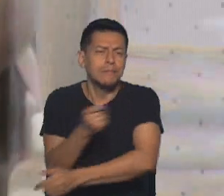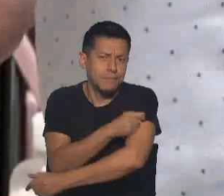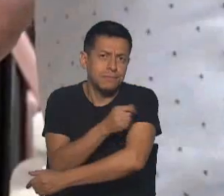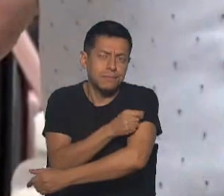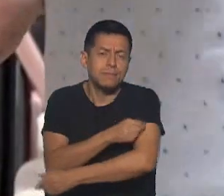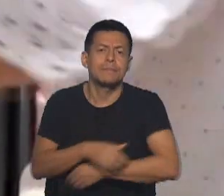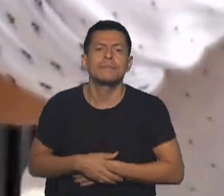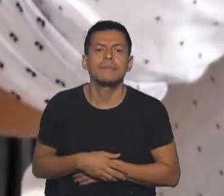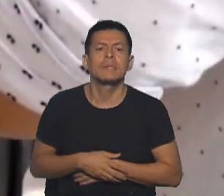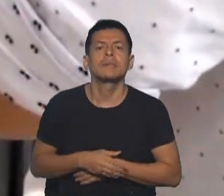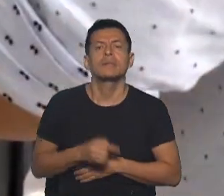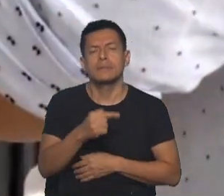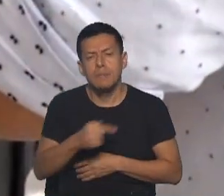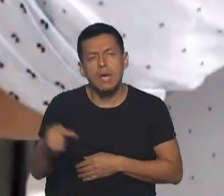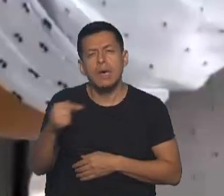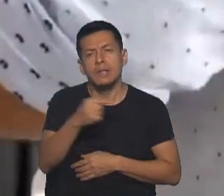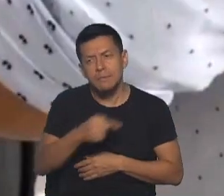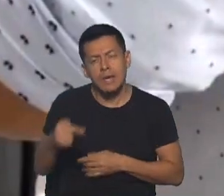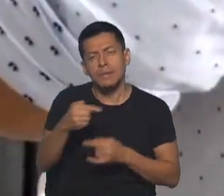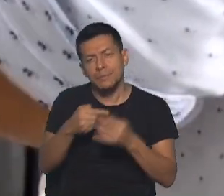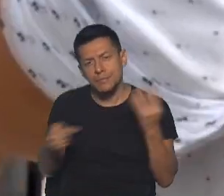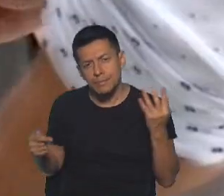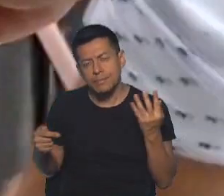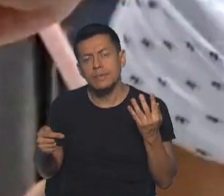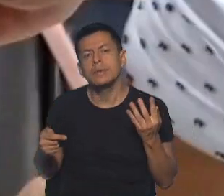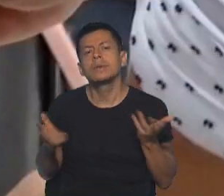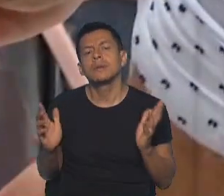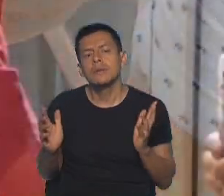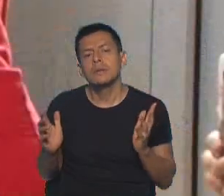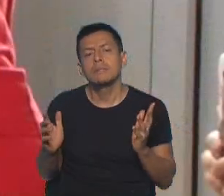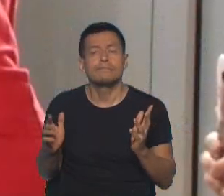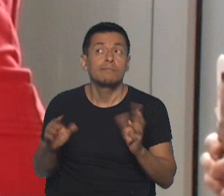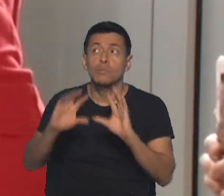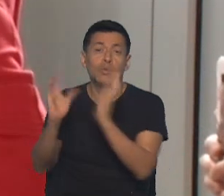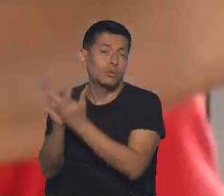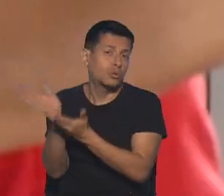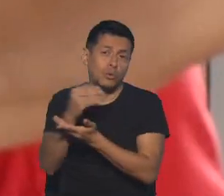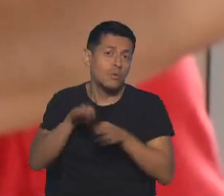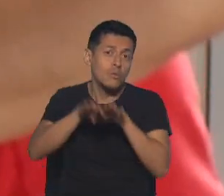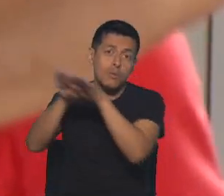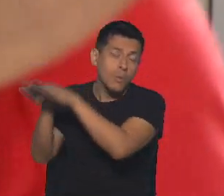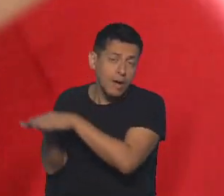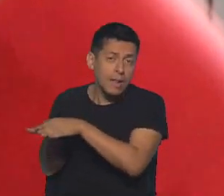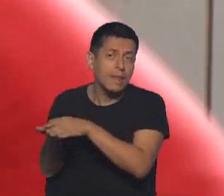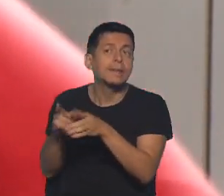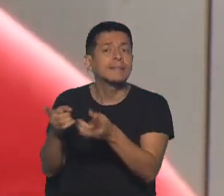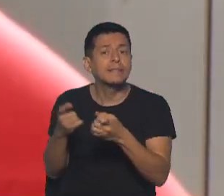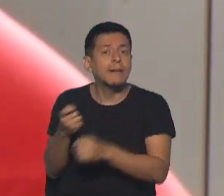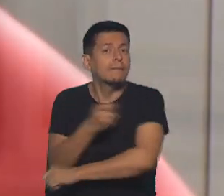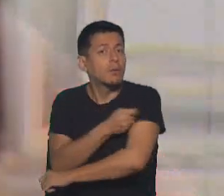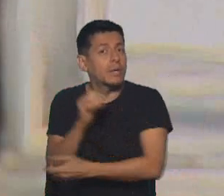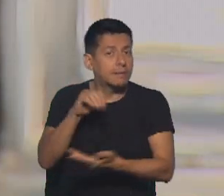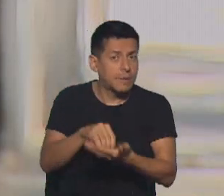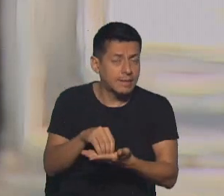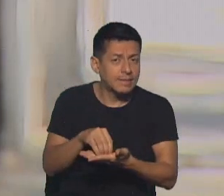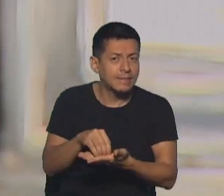más semanas desde que se han dado los refuerzos. En todo el mundo se ve que hay que volver a dar alguna dosis. Entonces sabemos